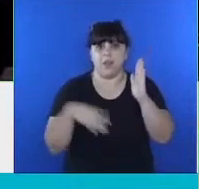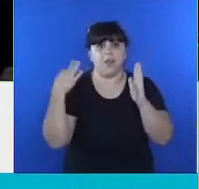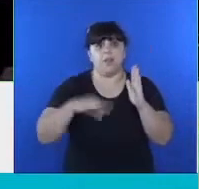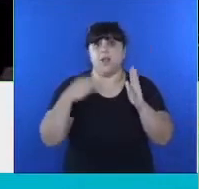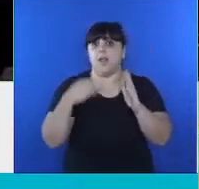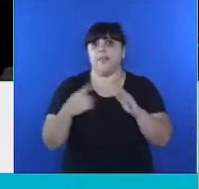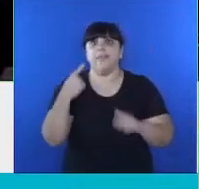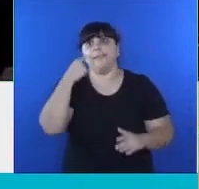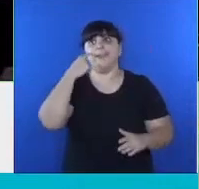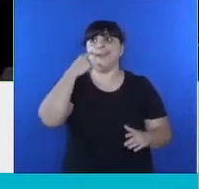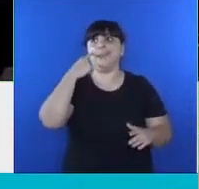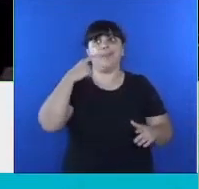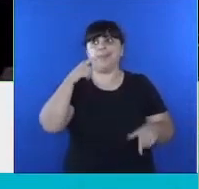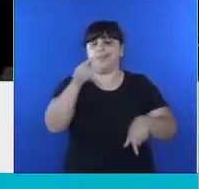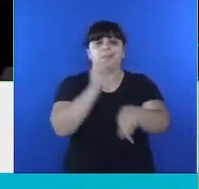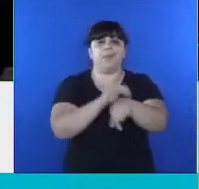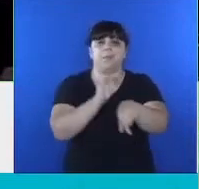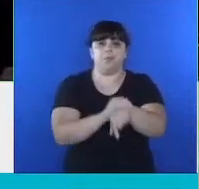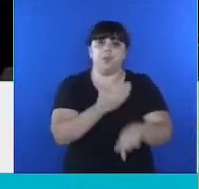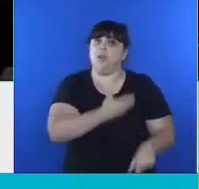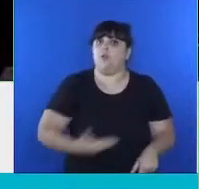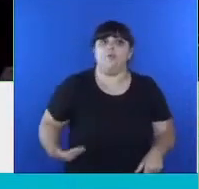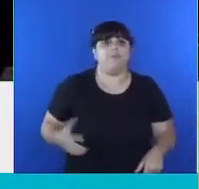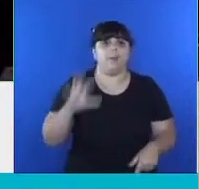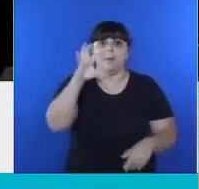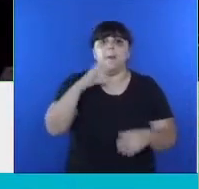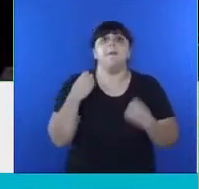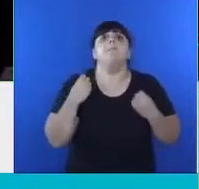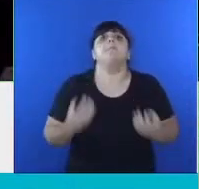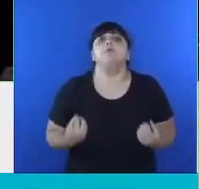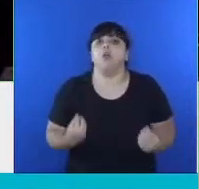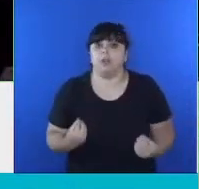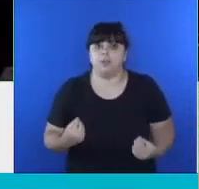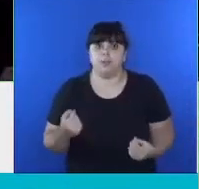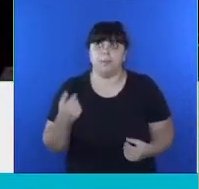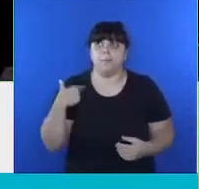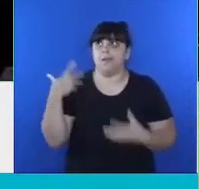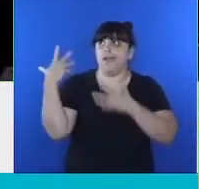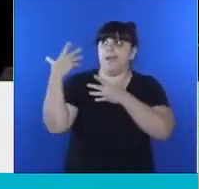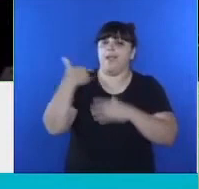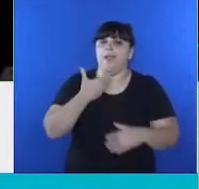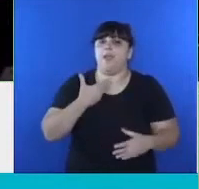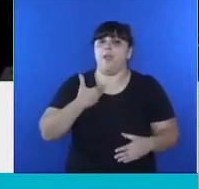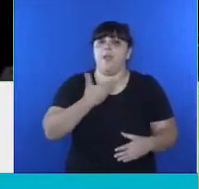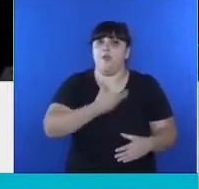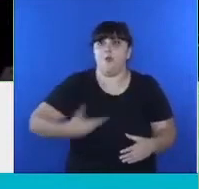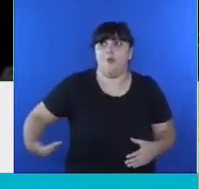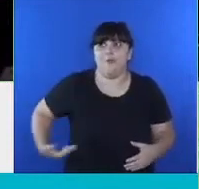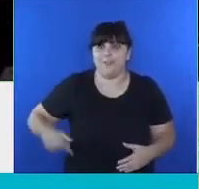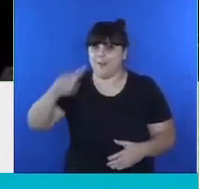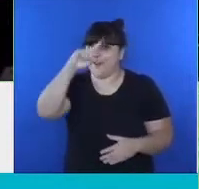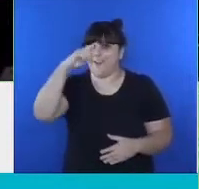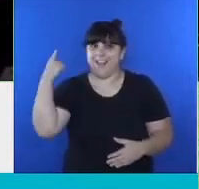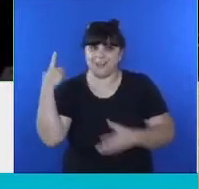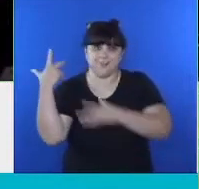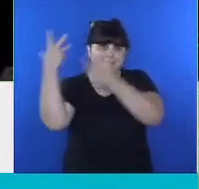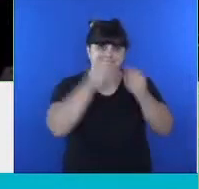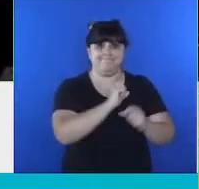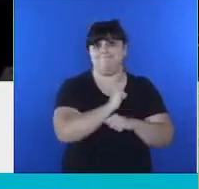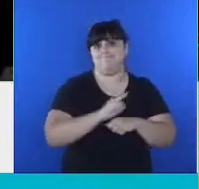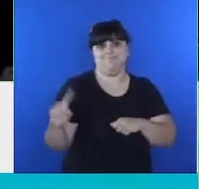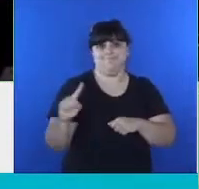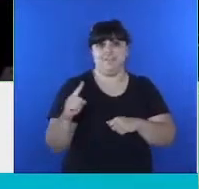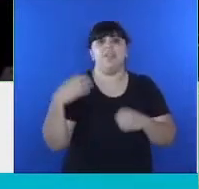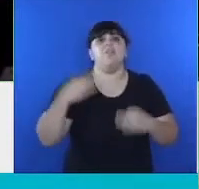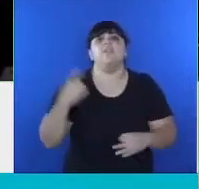en su intendente y en el gobernador de esta provincia porque no recibirán ningún tipo de ayuda del gobierno nacional, puesto que le dijo